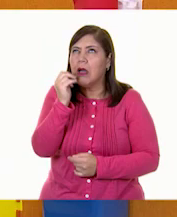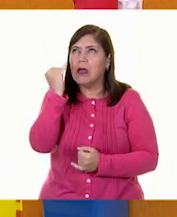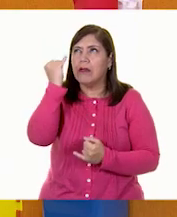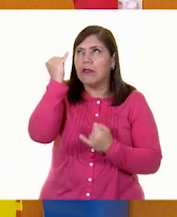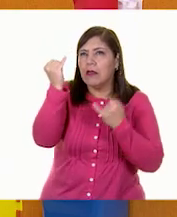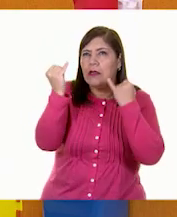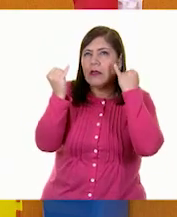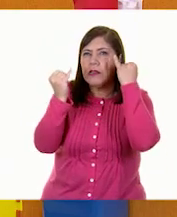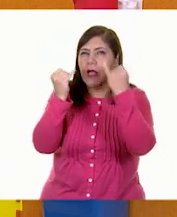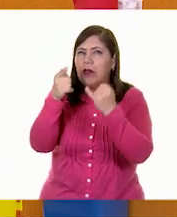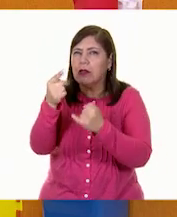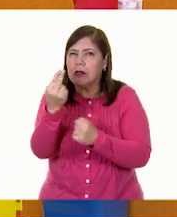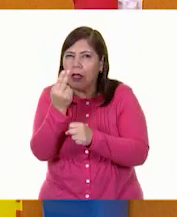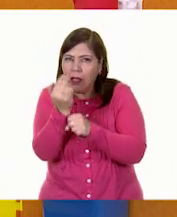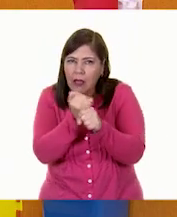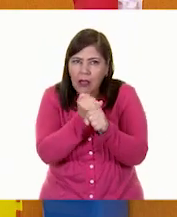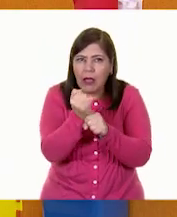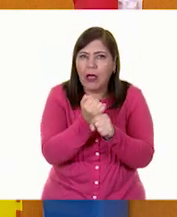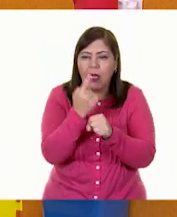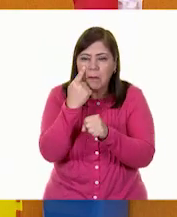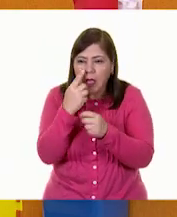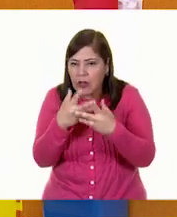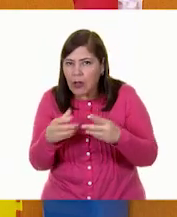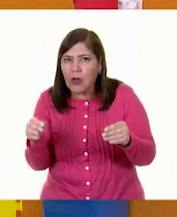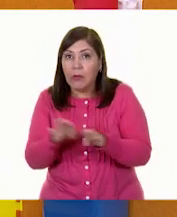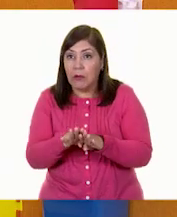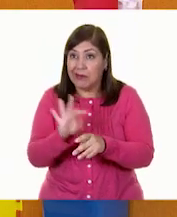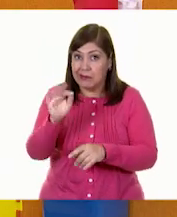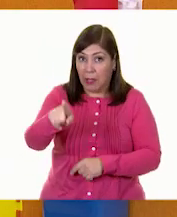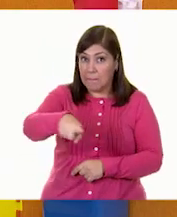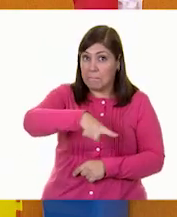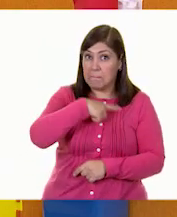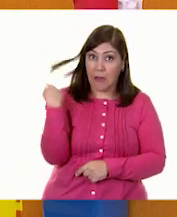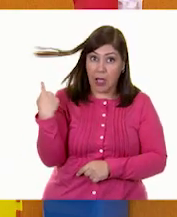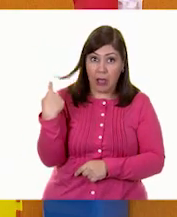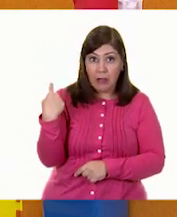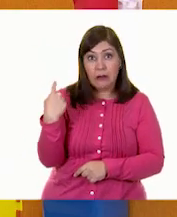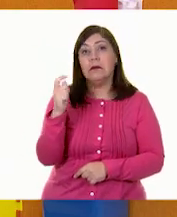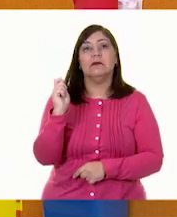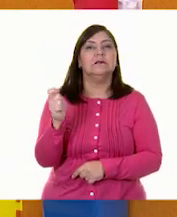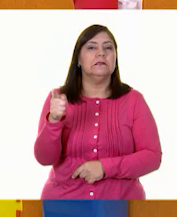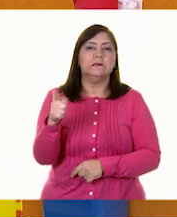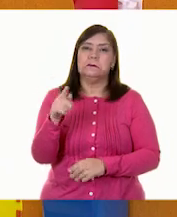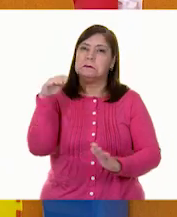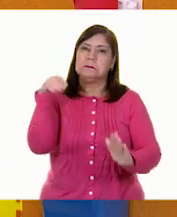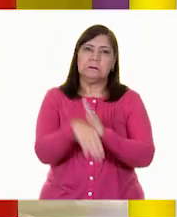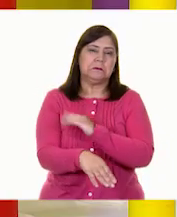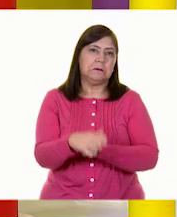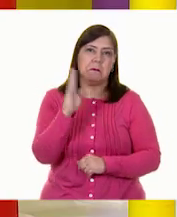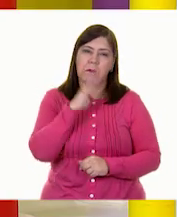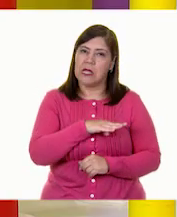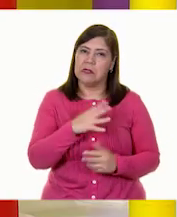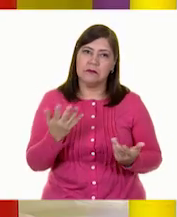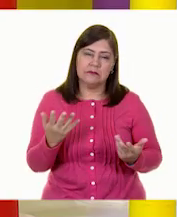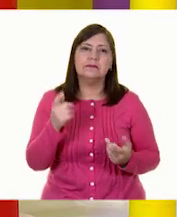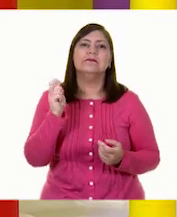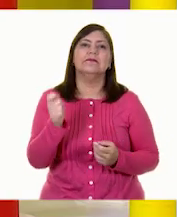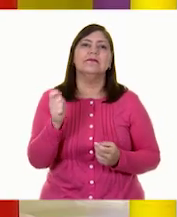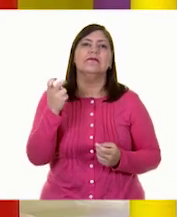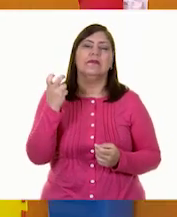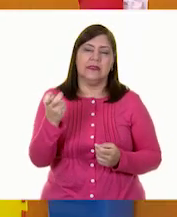que tenían que ser resueltos. Y si perdían, no, pues les iba muy mal. Entonces era una